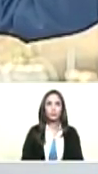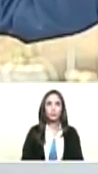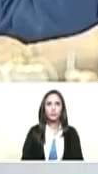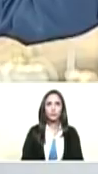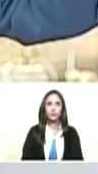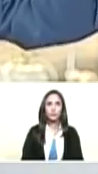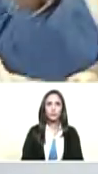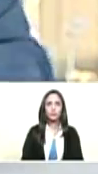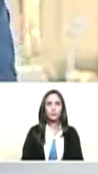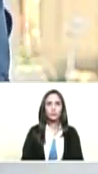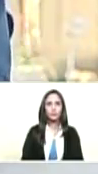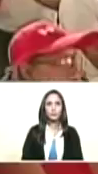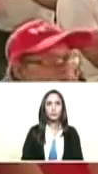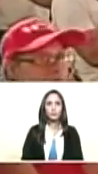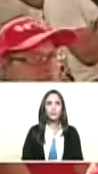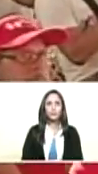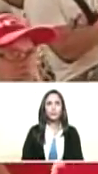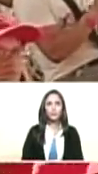Constituyente.